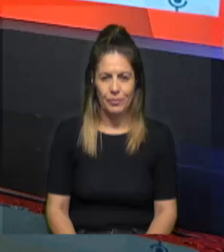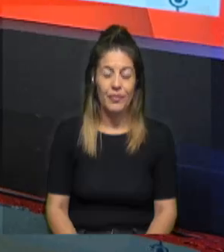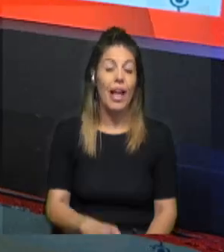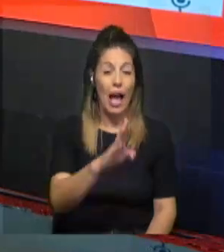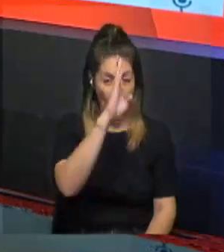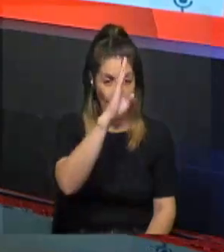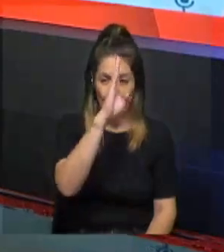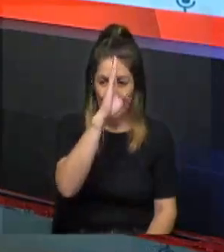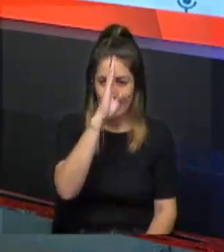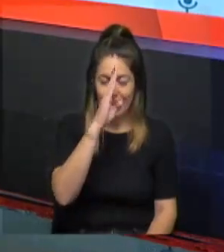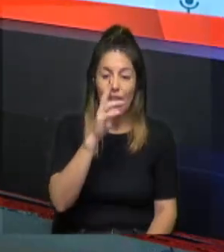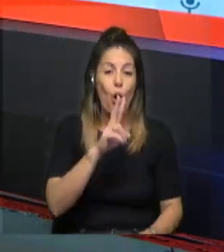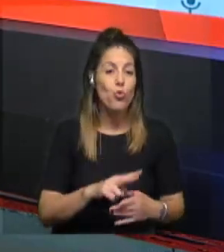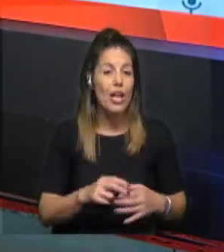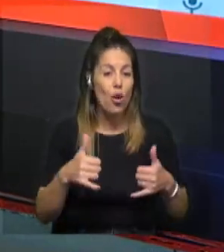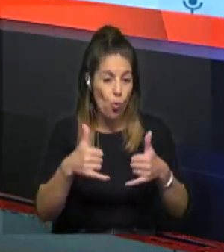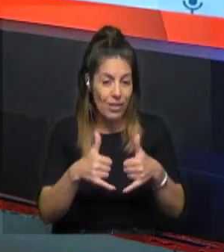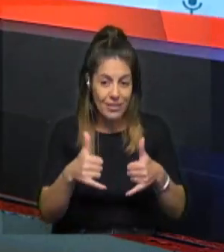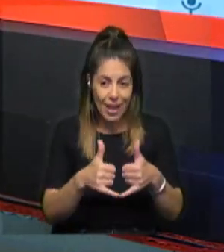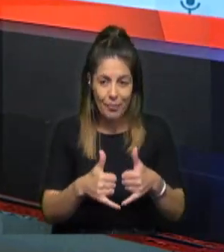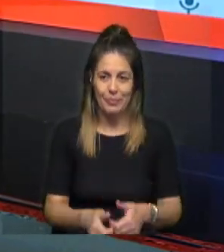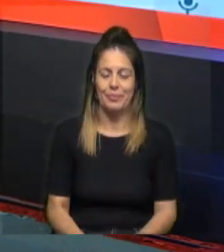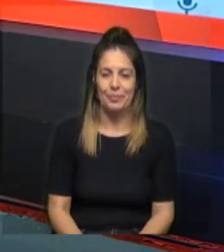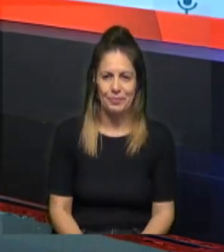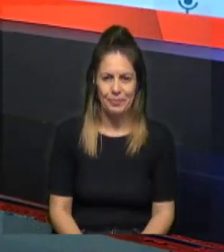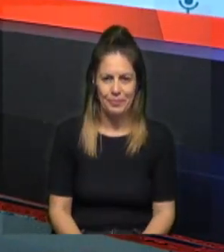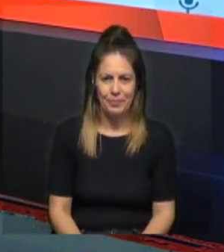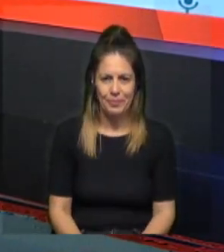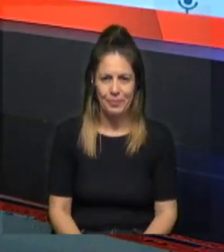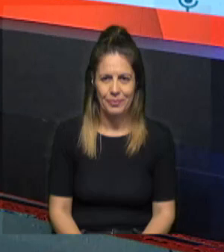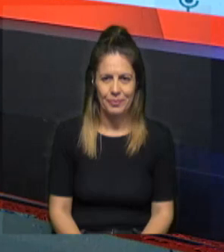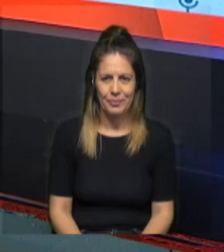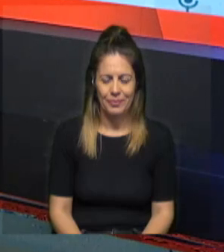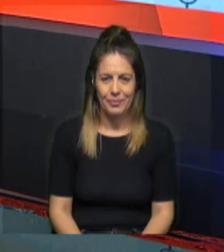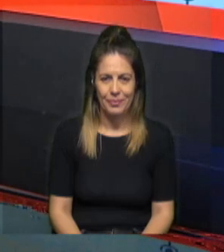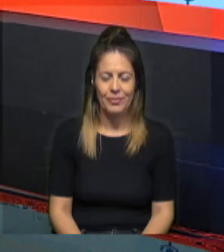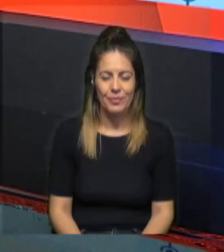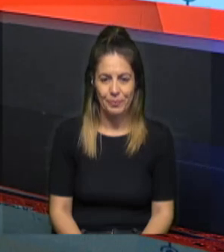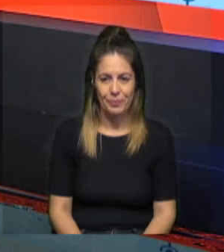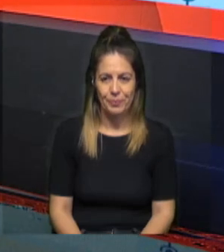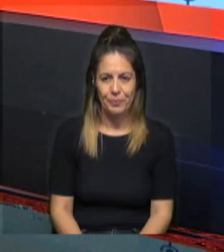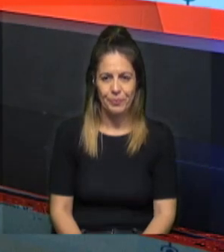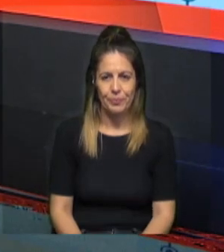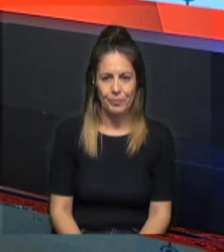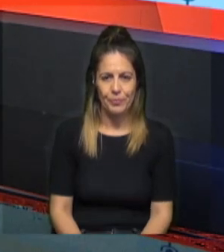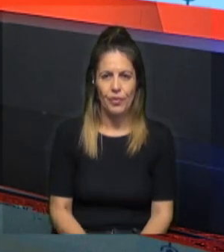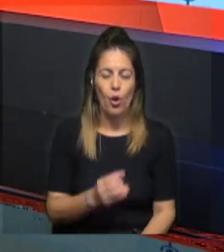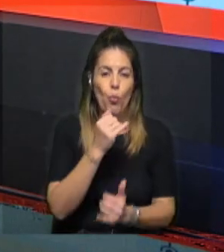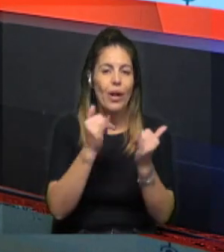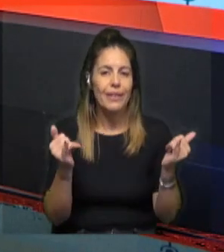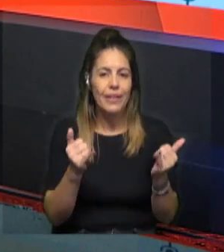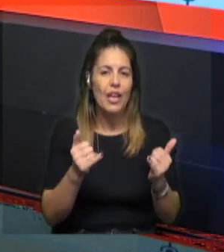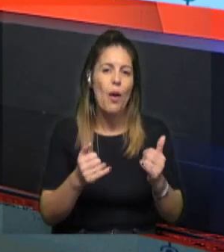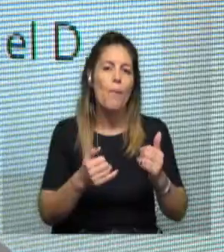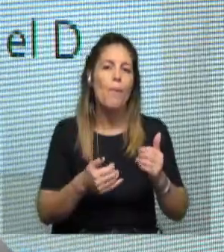usar el WhatsApp, che, un saludo. Tenés que leer la de los de hoy, Fito, que dice donde dice abajo de hoy. Buen día, más allá de lo que digan